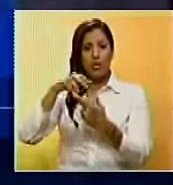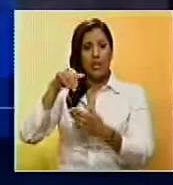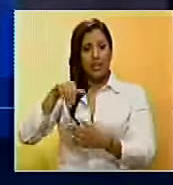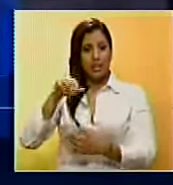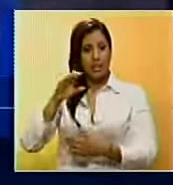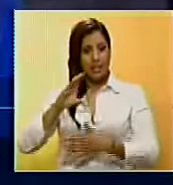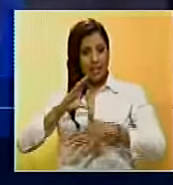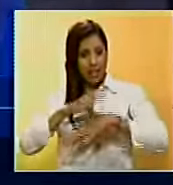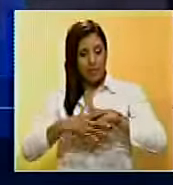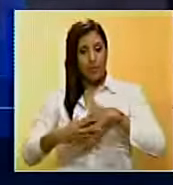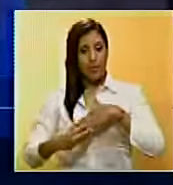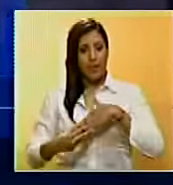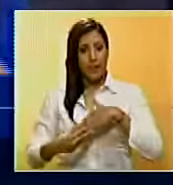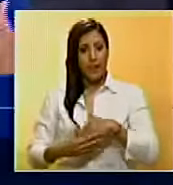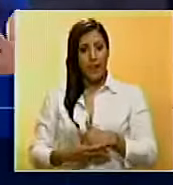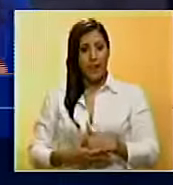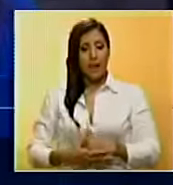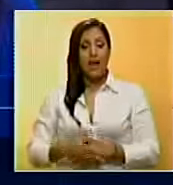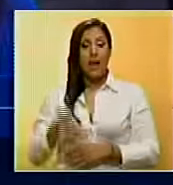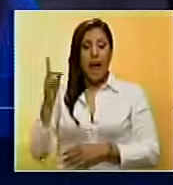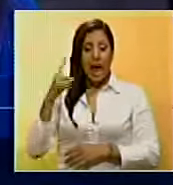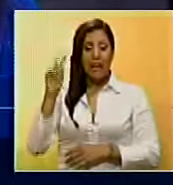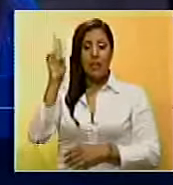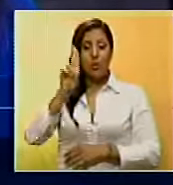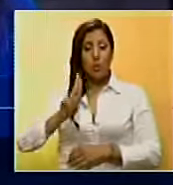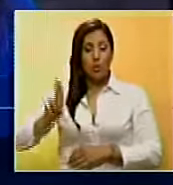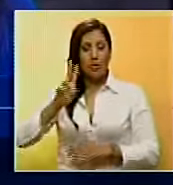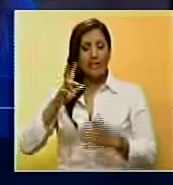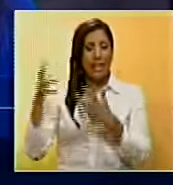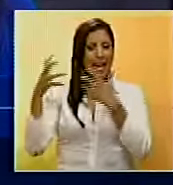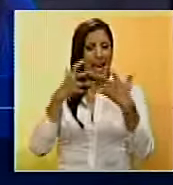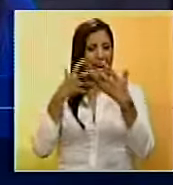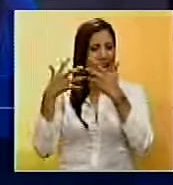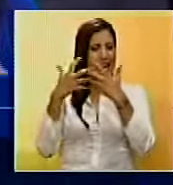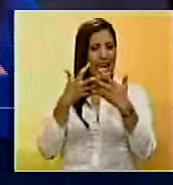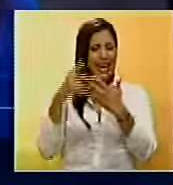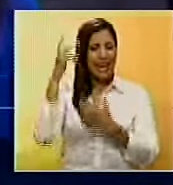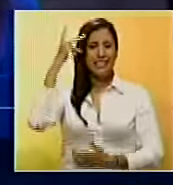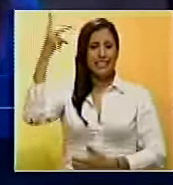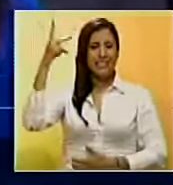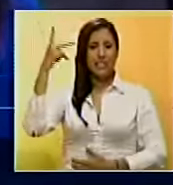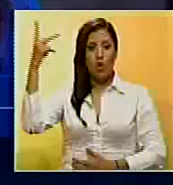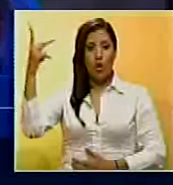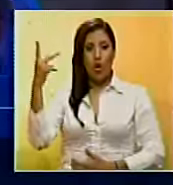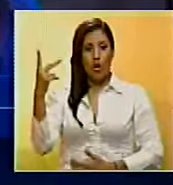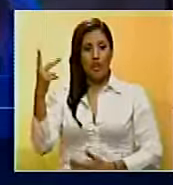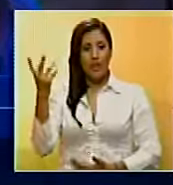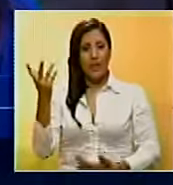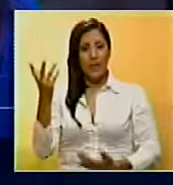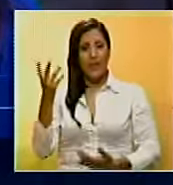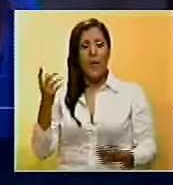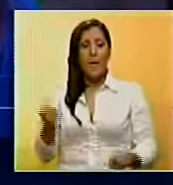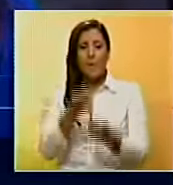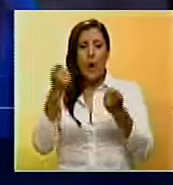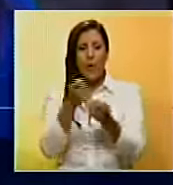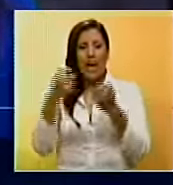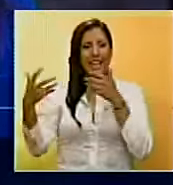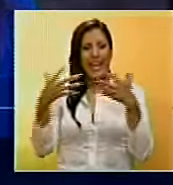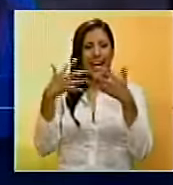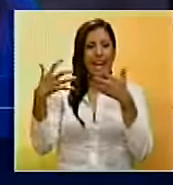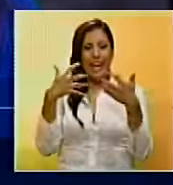región. Han usado guerras psicológicas, que son más campañas de